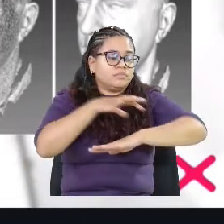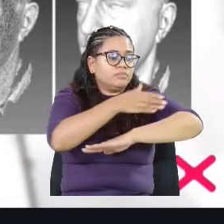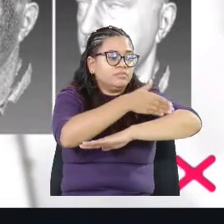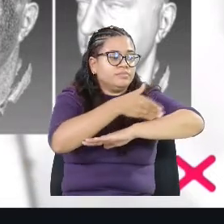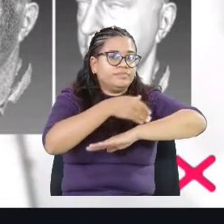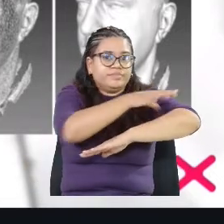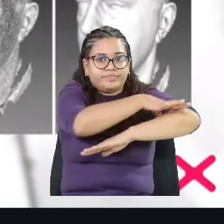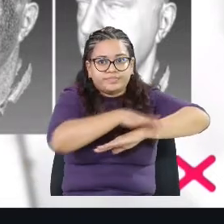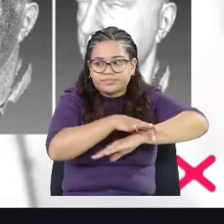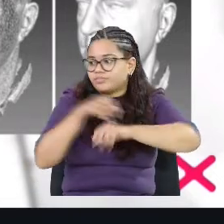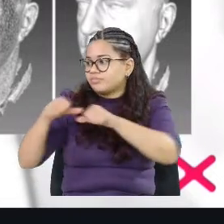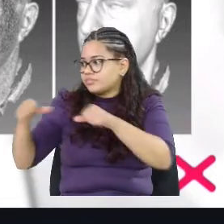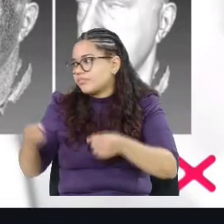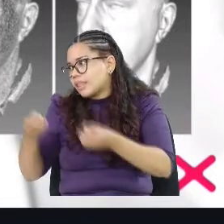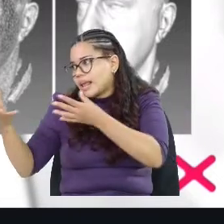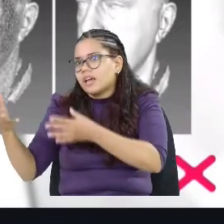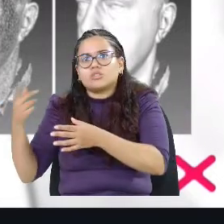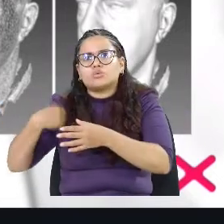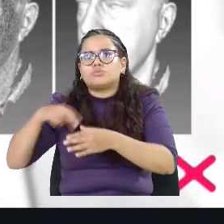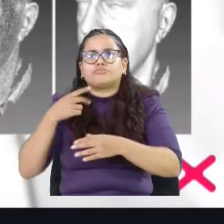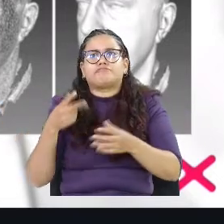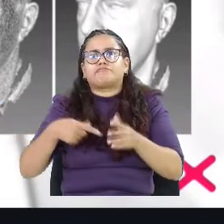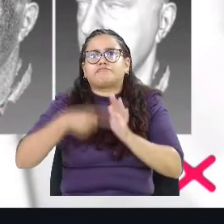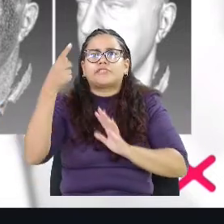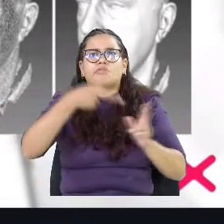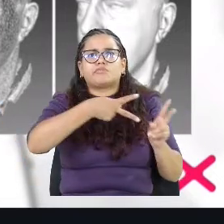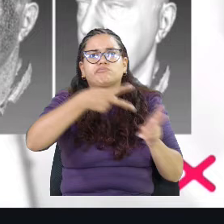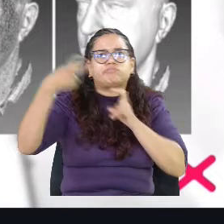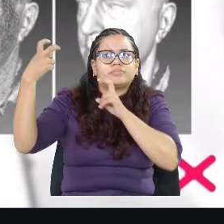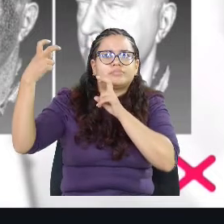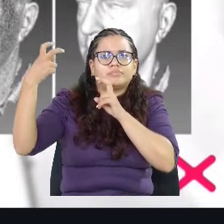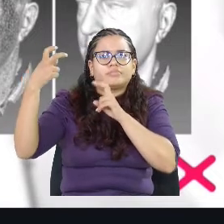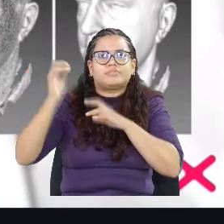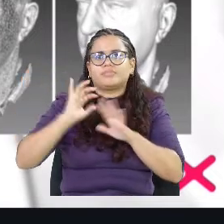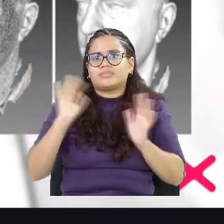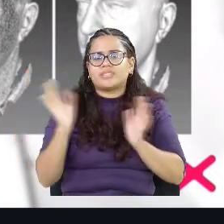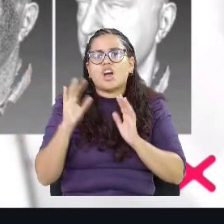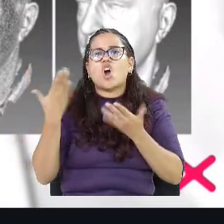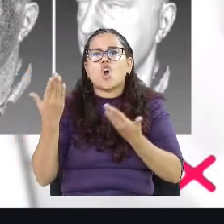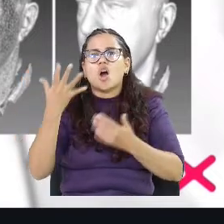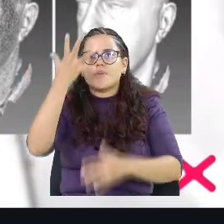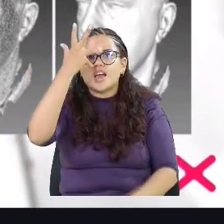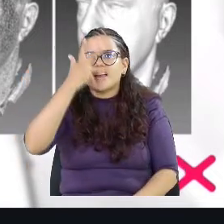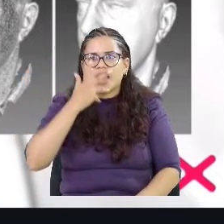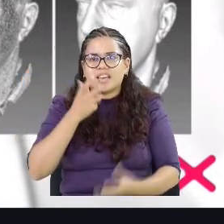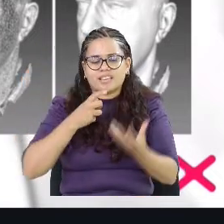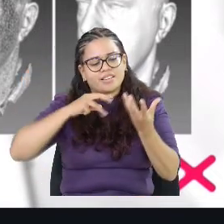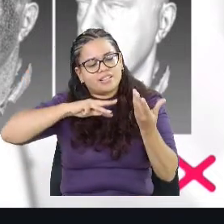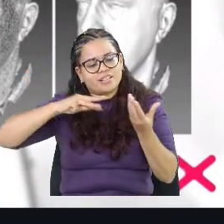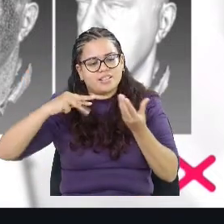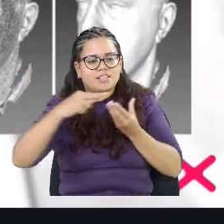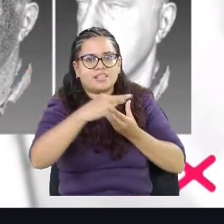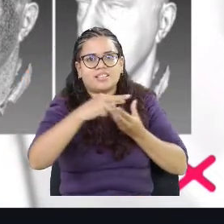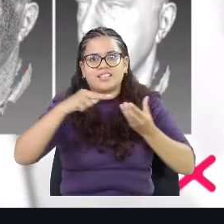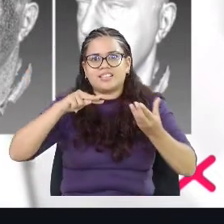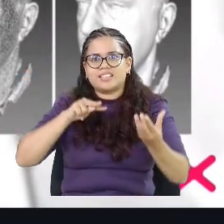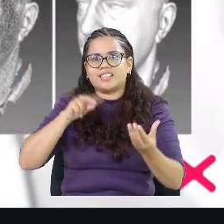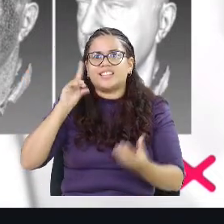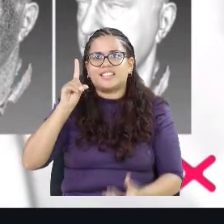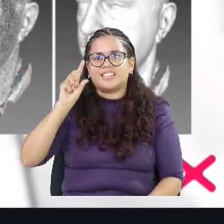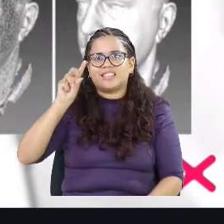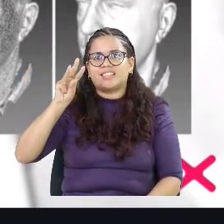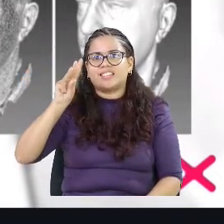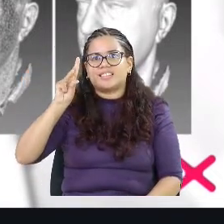ya simplemente abstraemos esa información antropomórfica por medio de un escáner 3D. Entonces el escáner